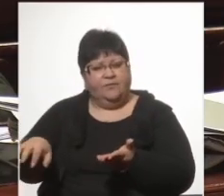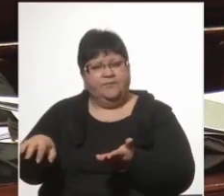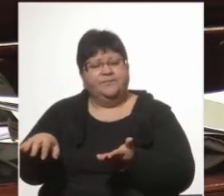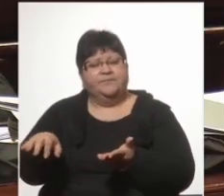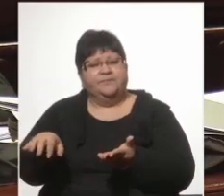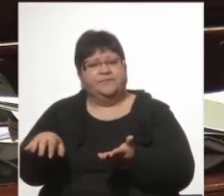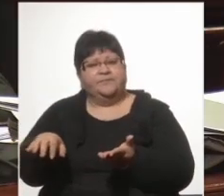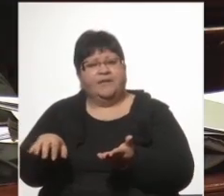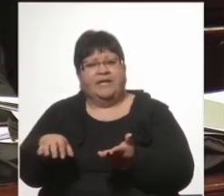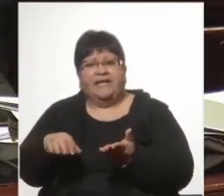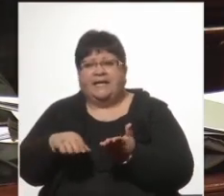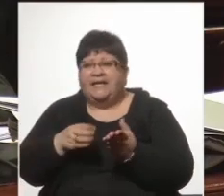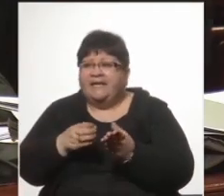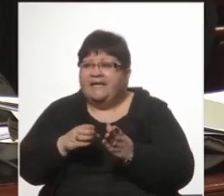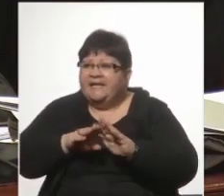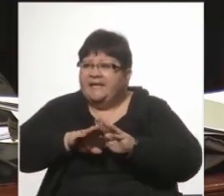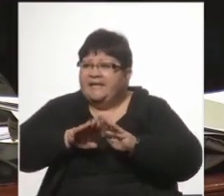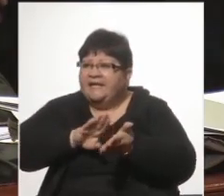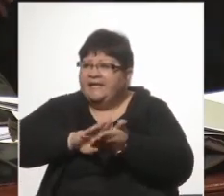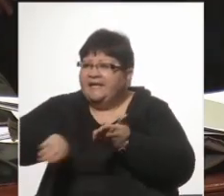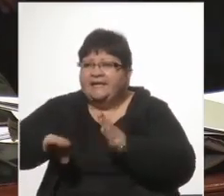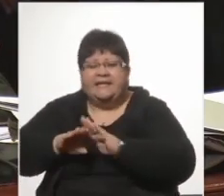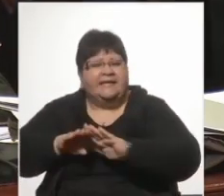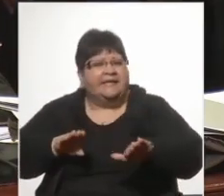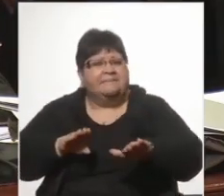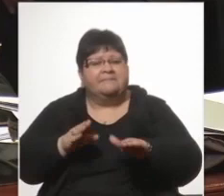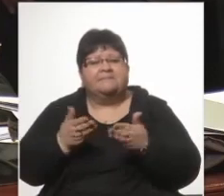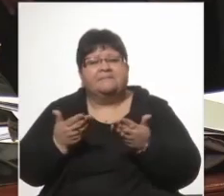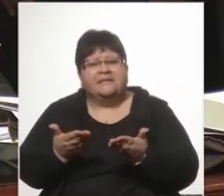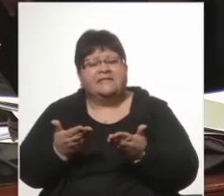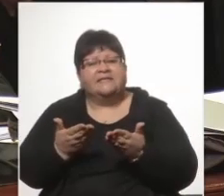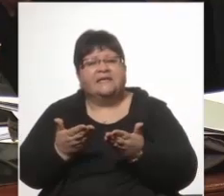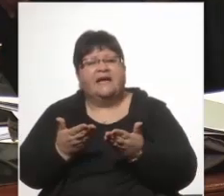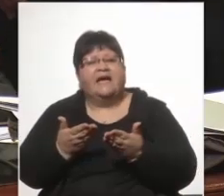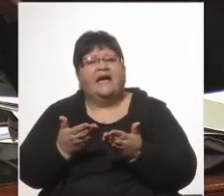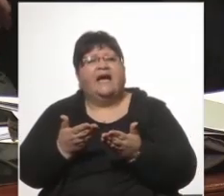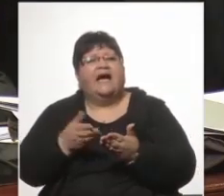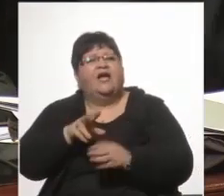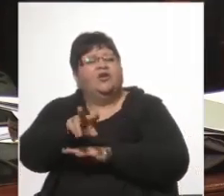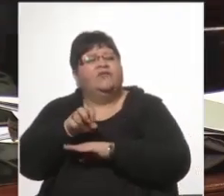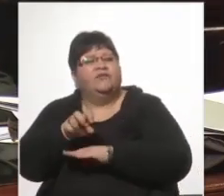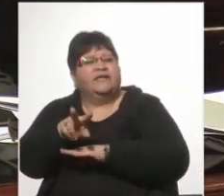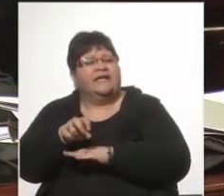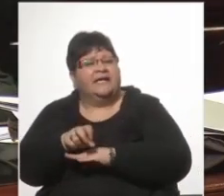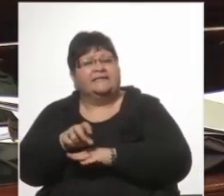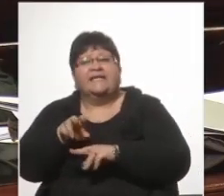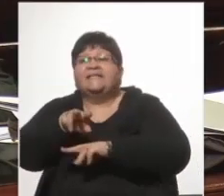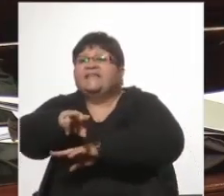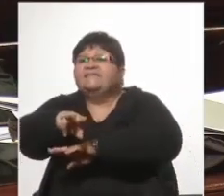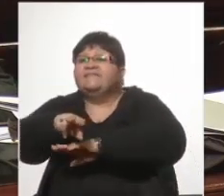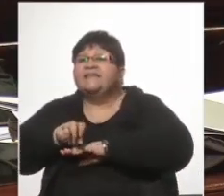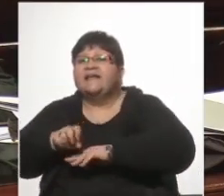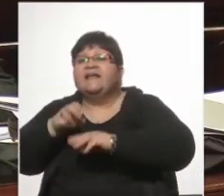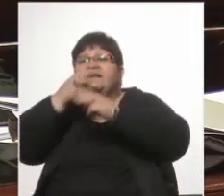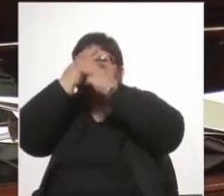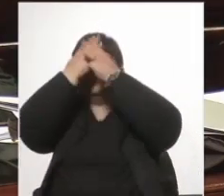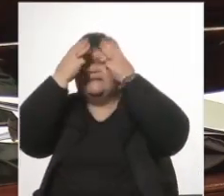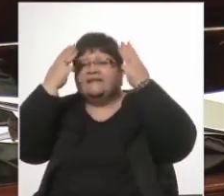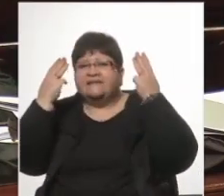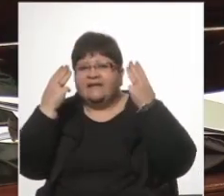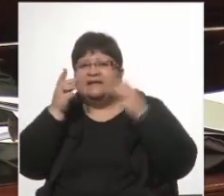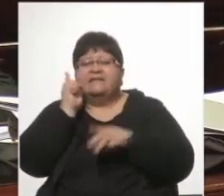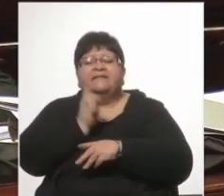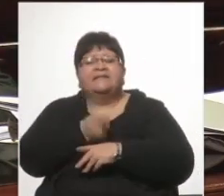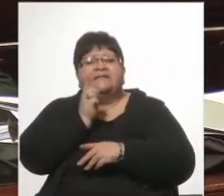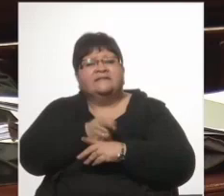ha eliminado en los hechos la independencia técnica de los fiscales letrados de la República. Es el fiscal general, a través de sus dependientes, el que decide